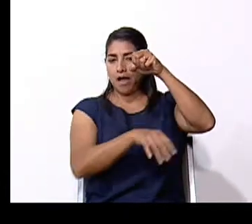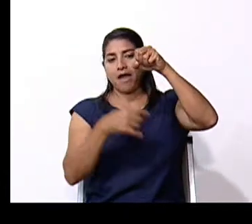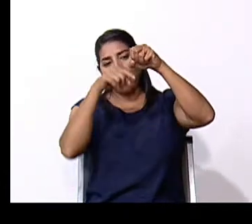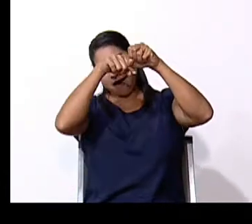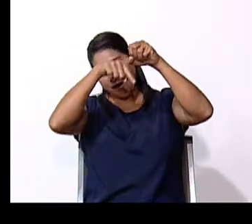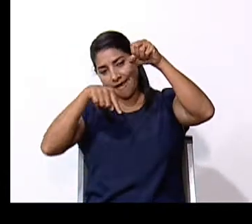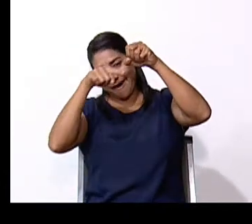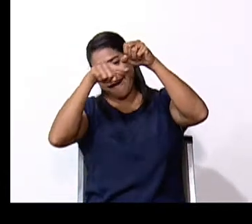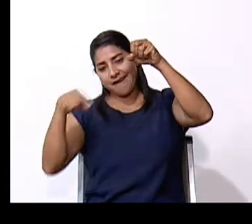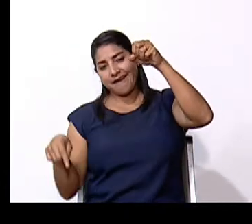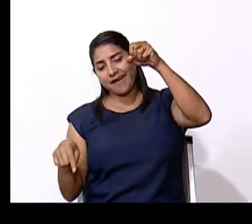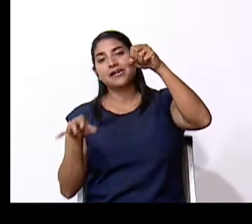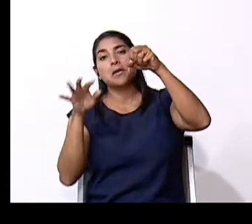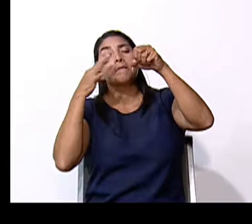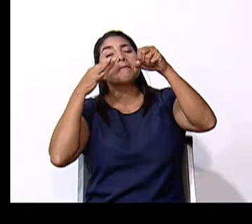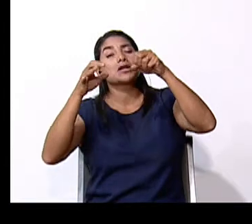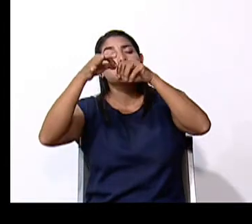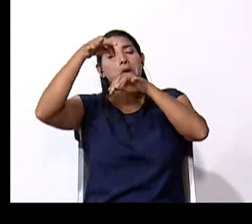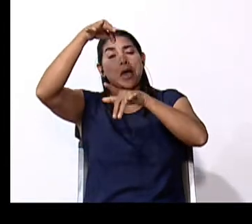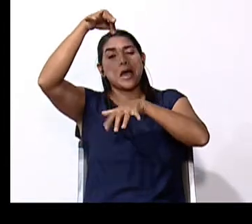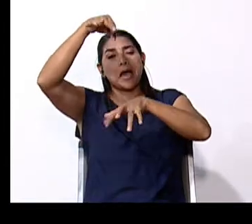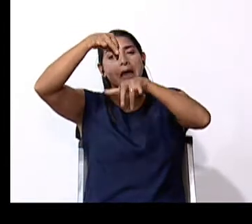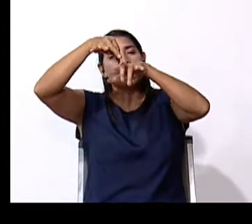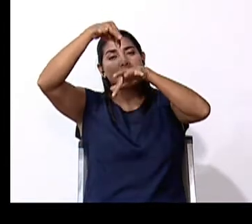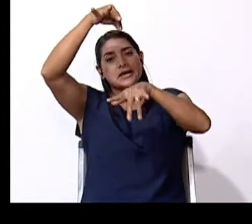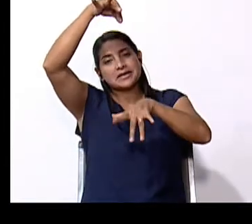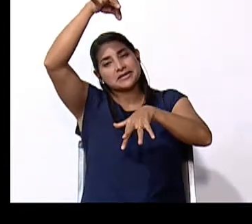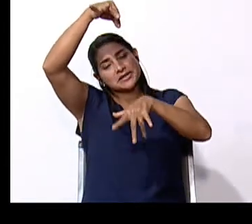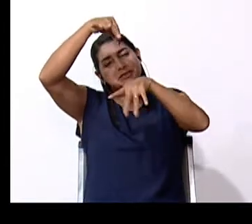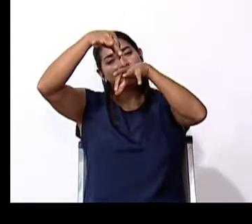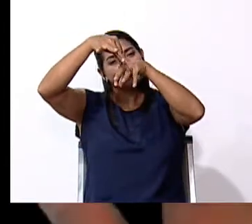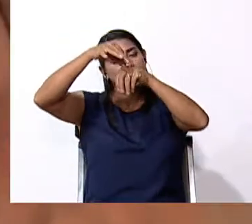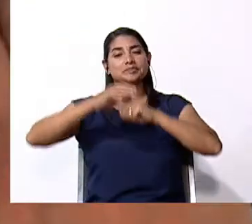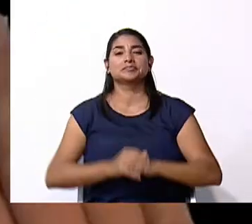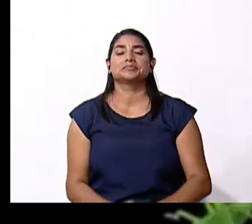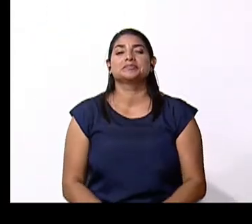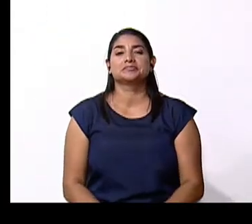ella, formando una figura parecida a las patas de una araña.